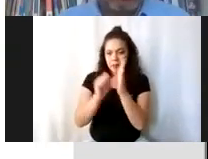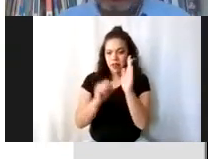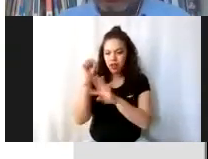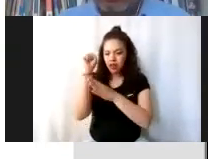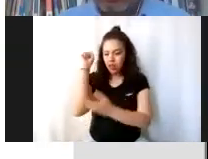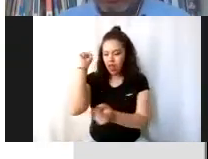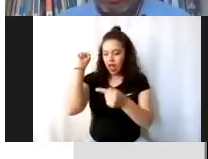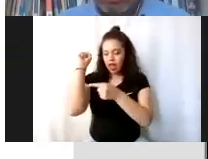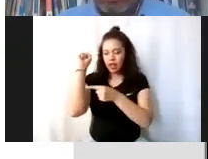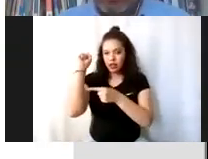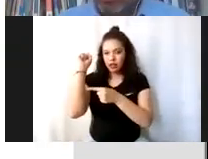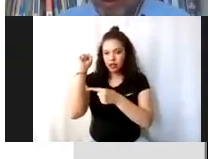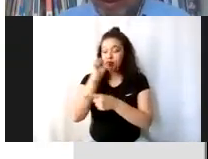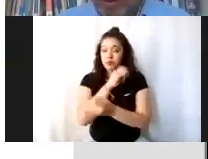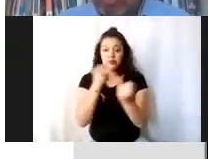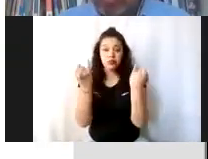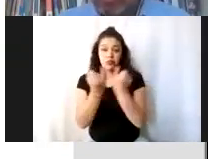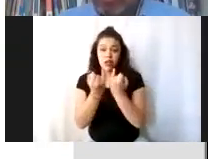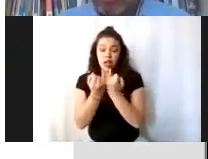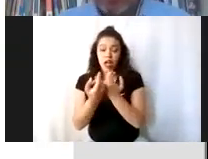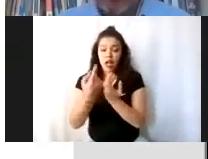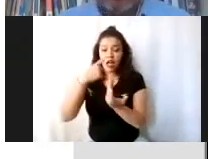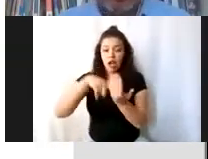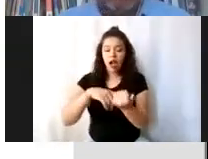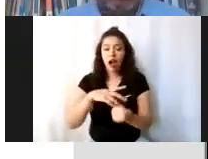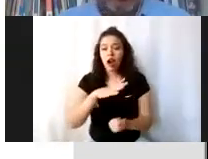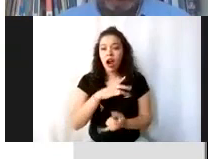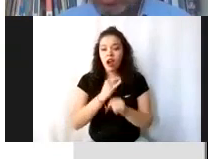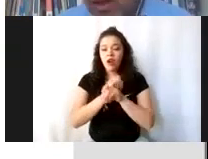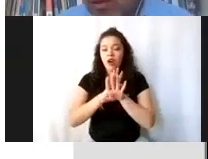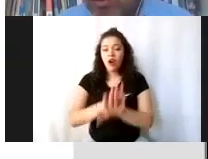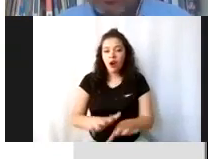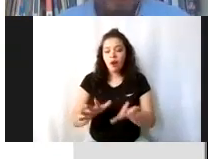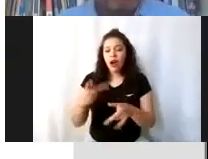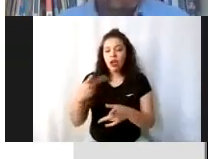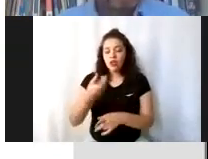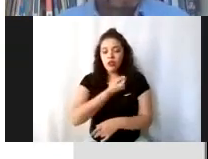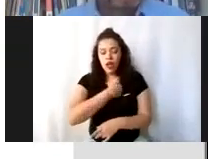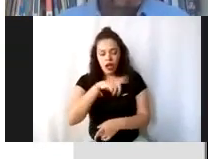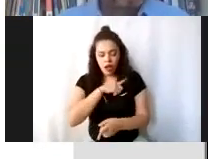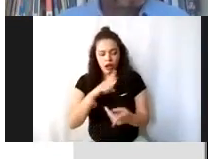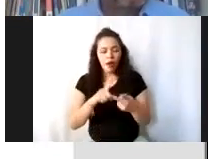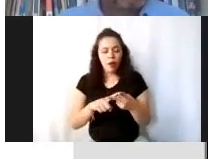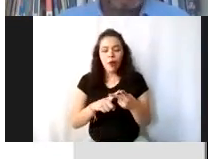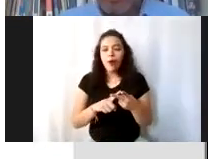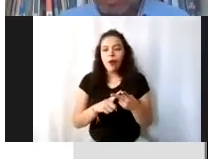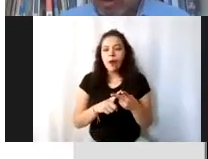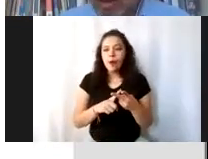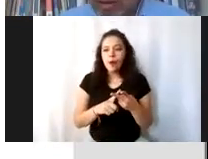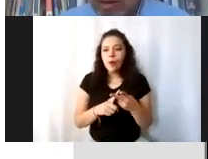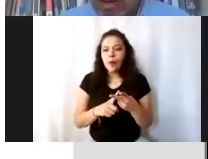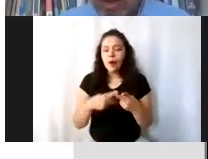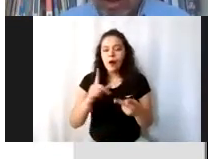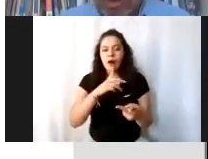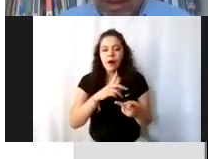tiene datos biométricos, datos sobre su salud, datos